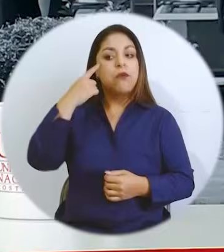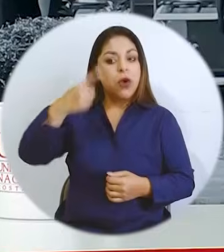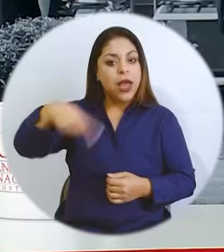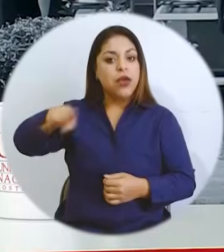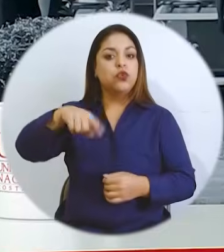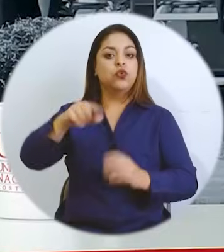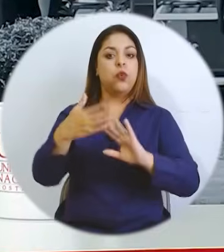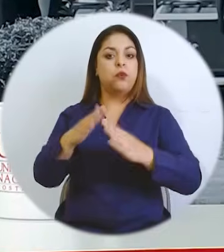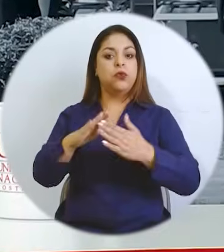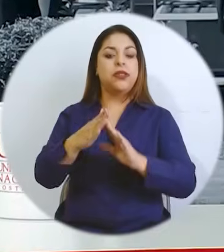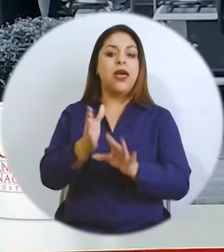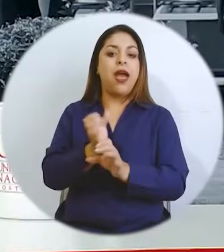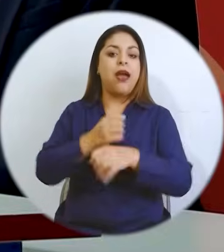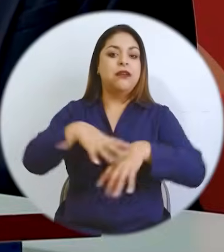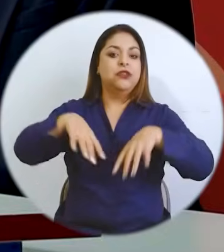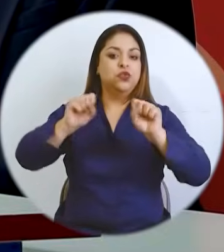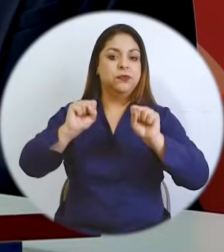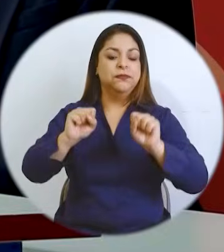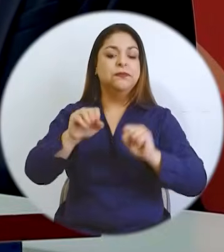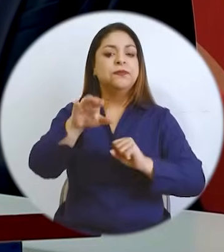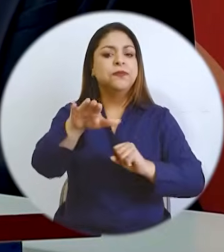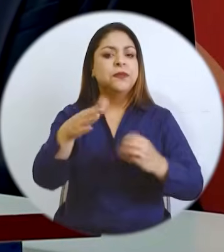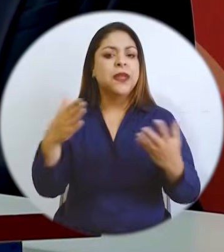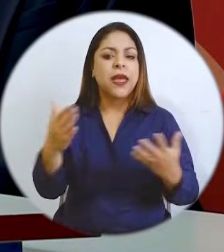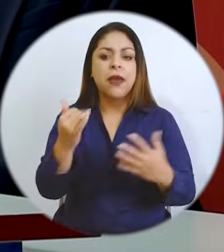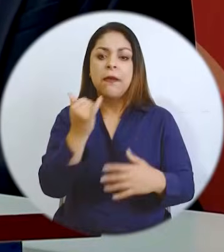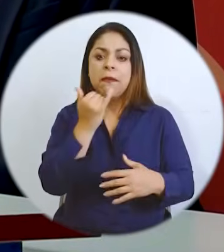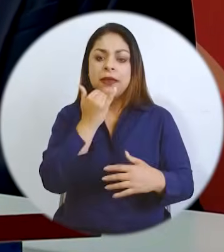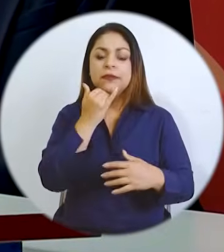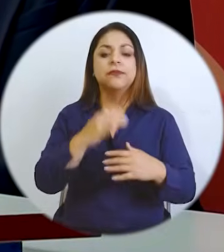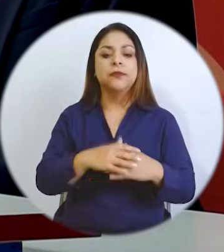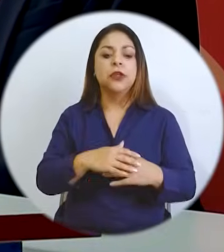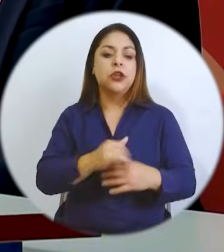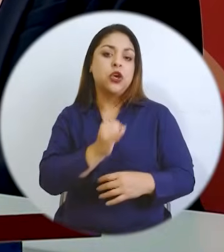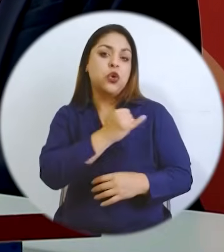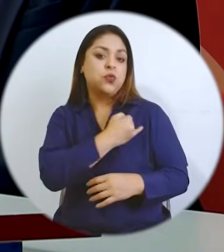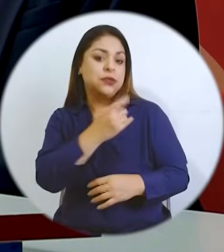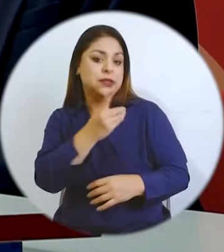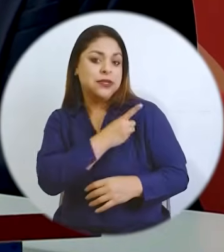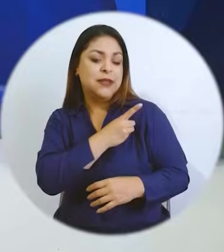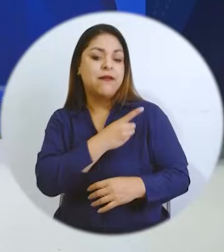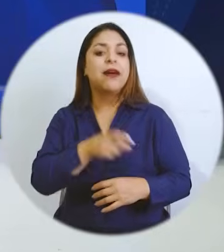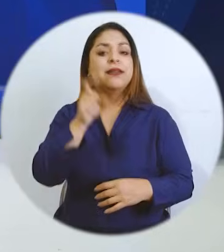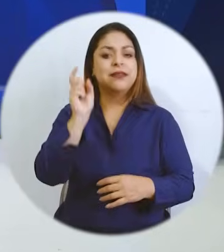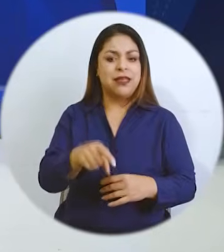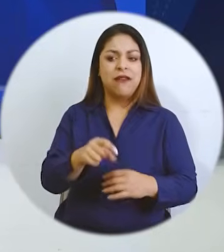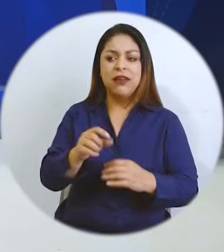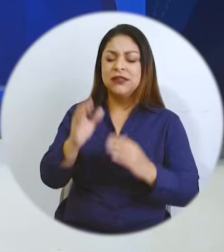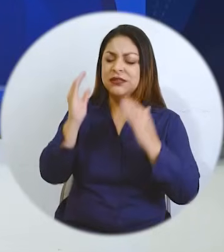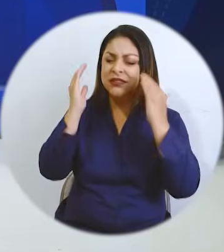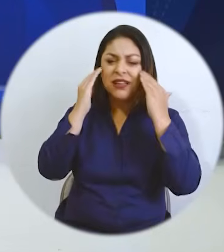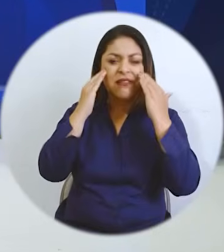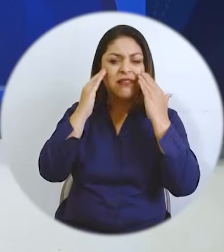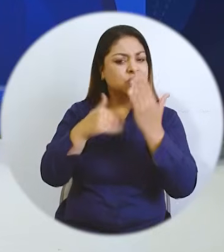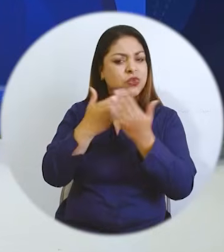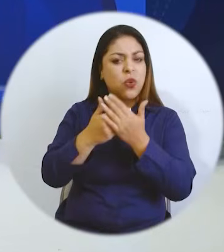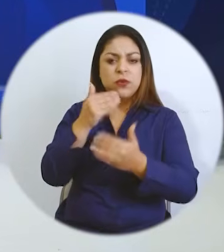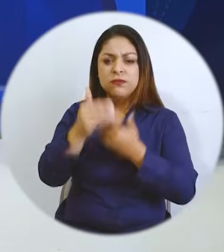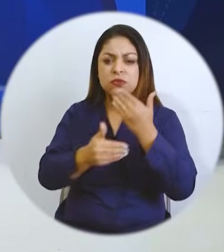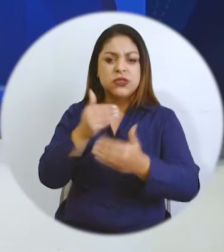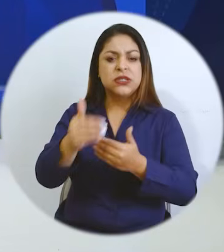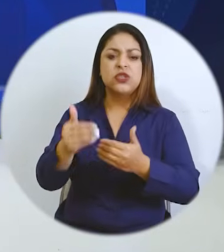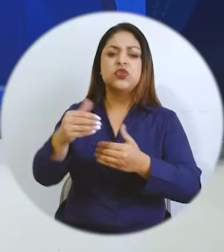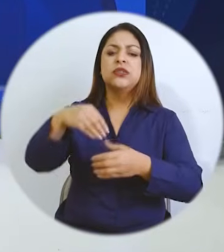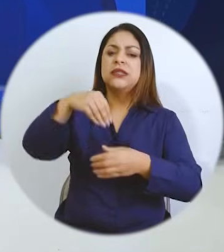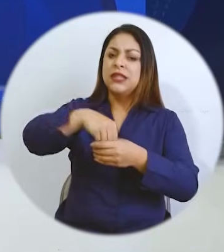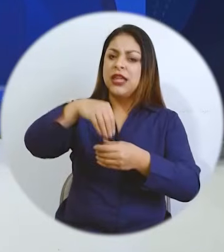misma comunidad. Entonces, ¿qué pasa? La junta directiva tiene que estar muy enterada de todos los procesos que se hacen